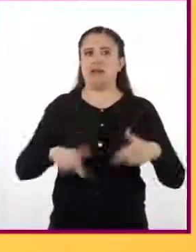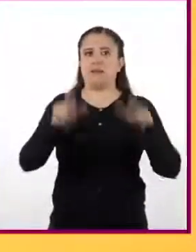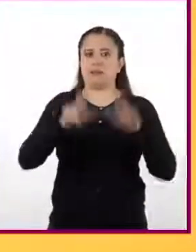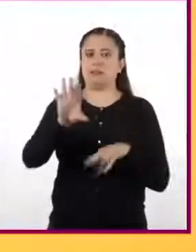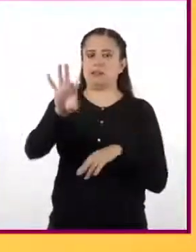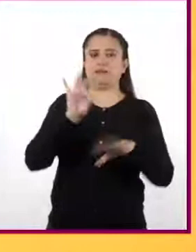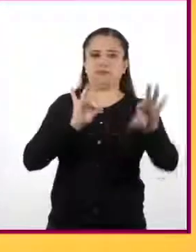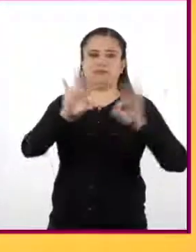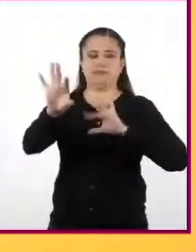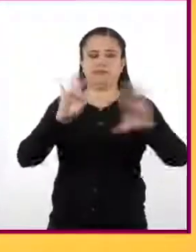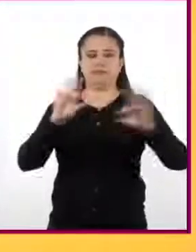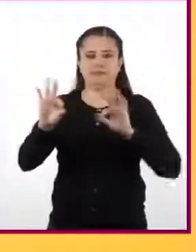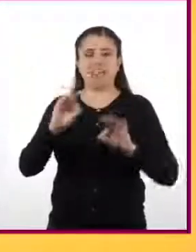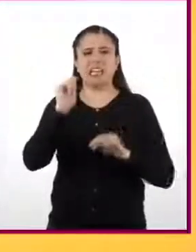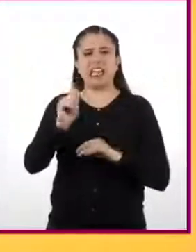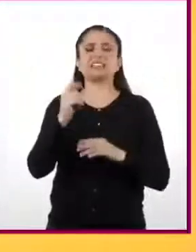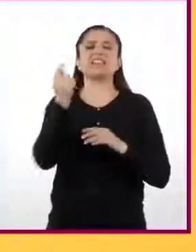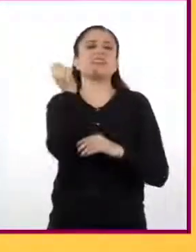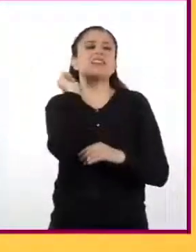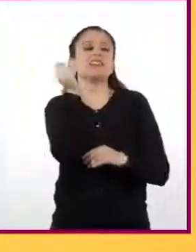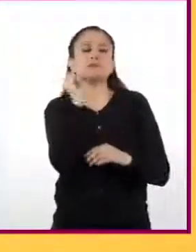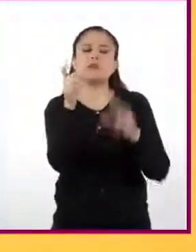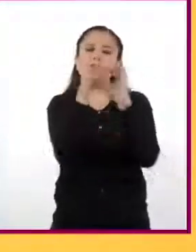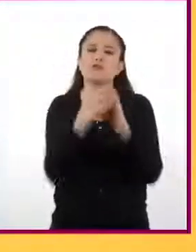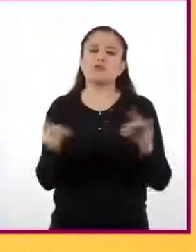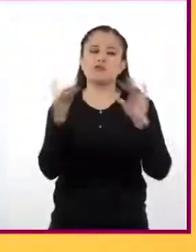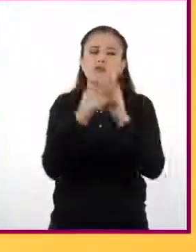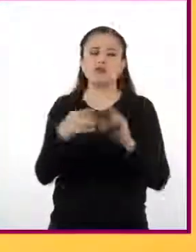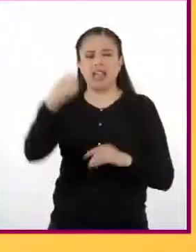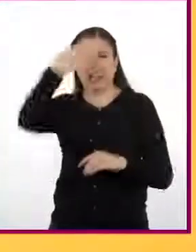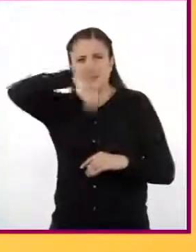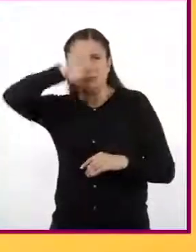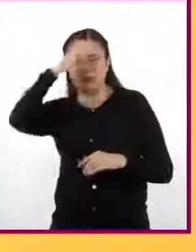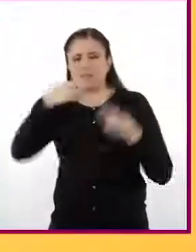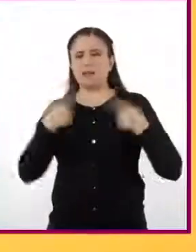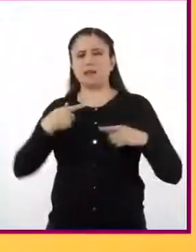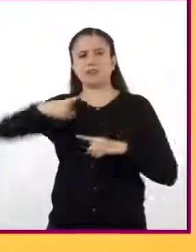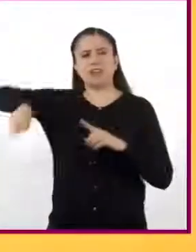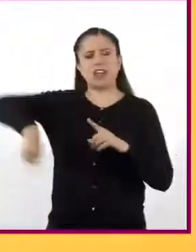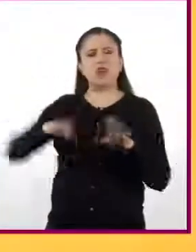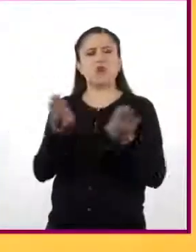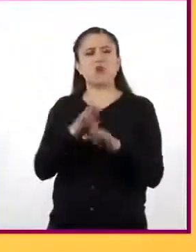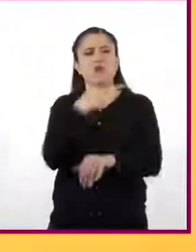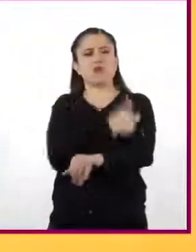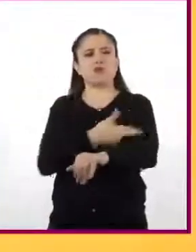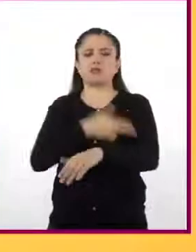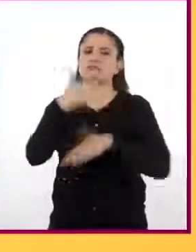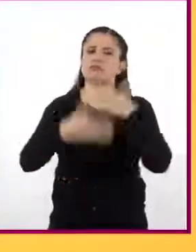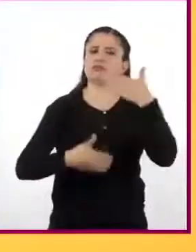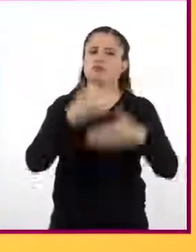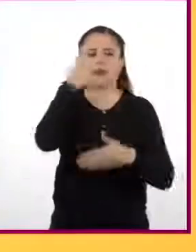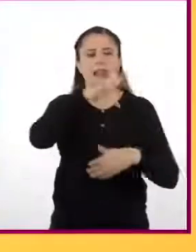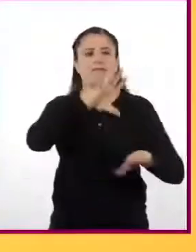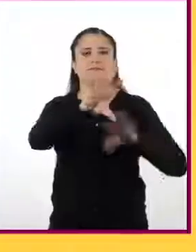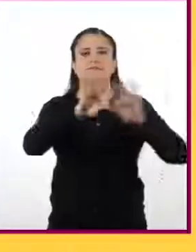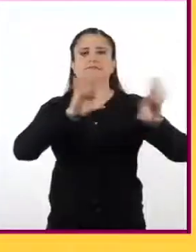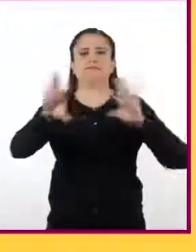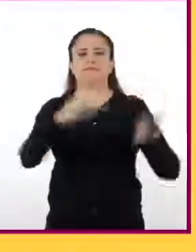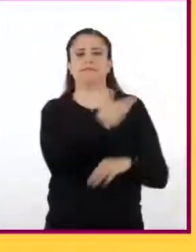algunos testimonios acerca de la experiencia que vivieron algunas personas durante el proceso de elección de sus